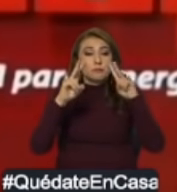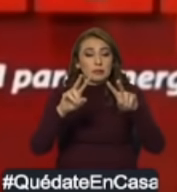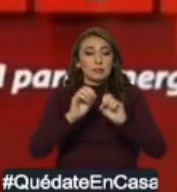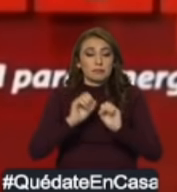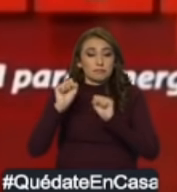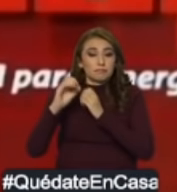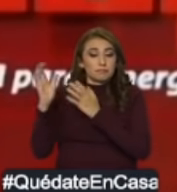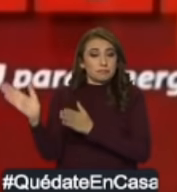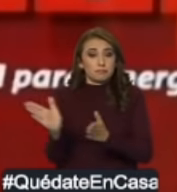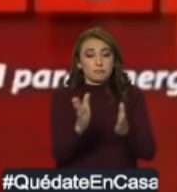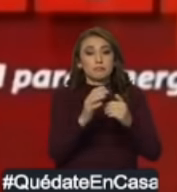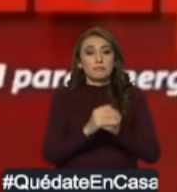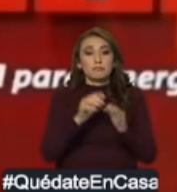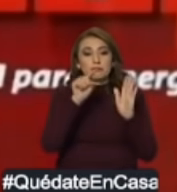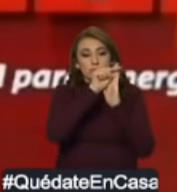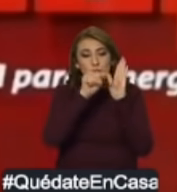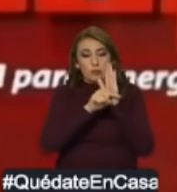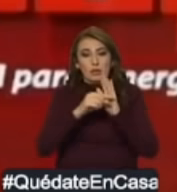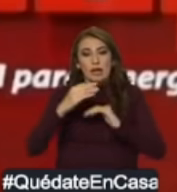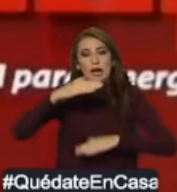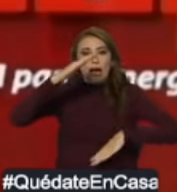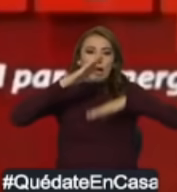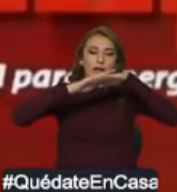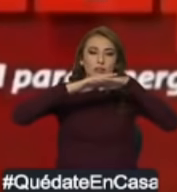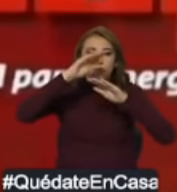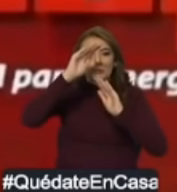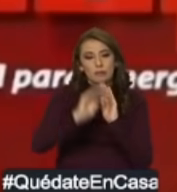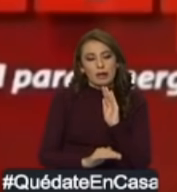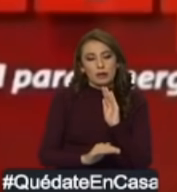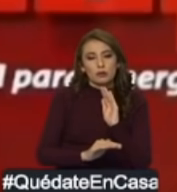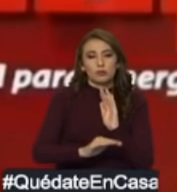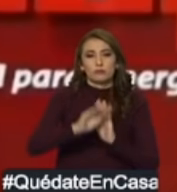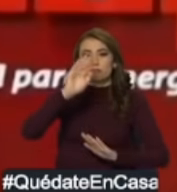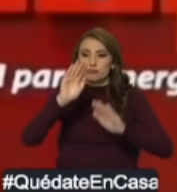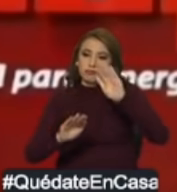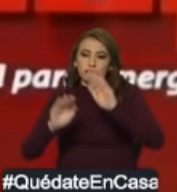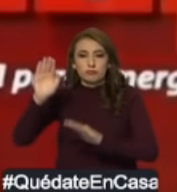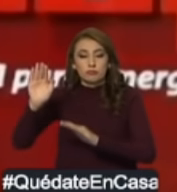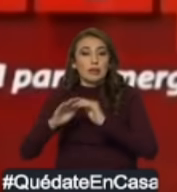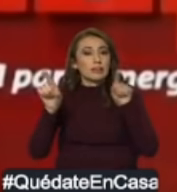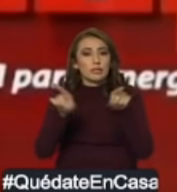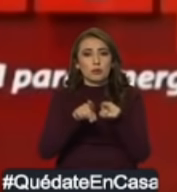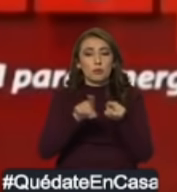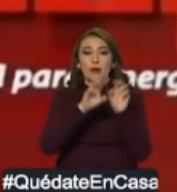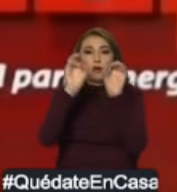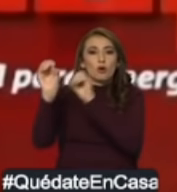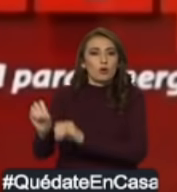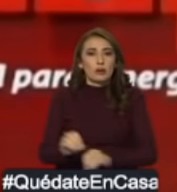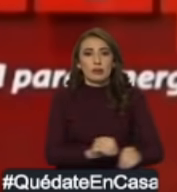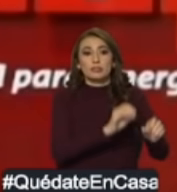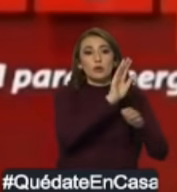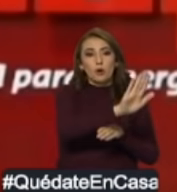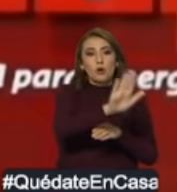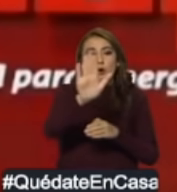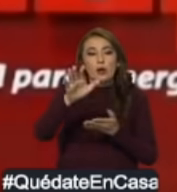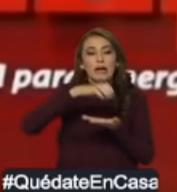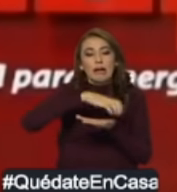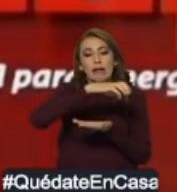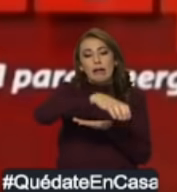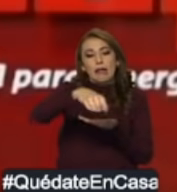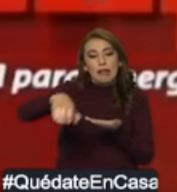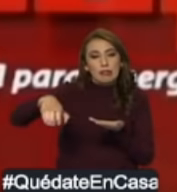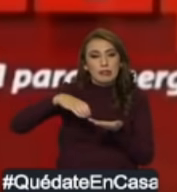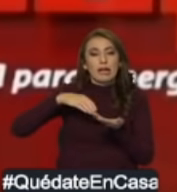diferentes indicadores como alto, muy alto o bajo, también ustedes lo van a encontrar organizado para cada cantón del país.